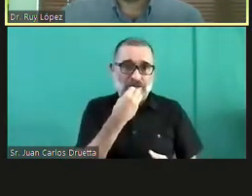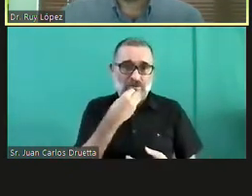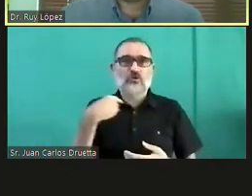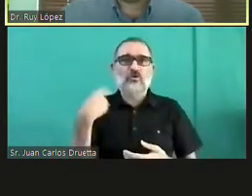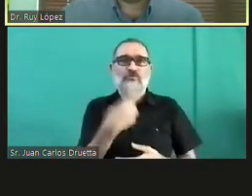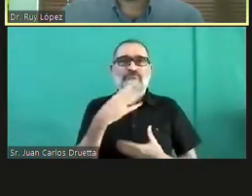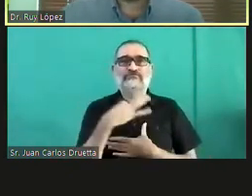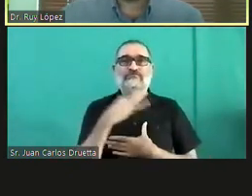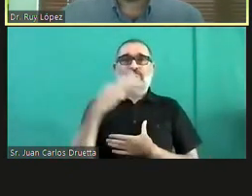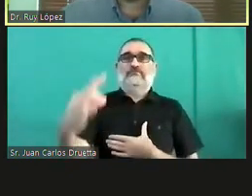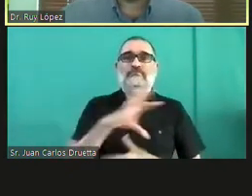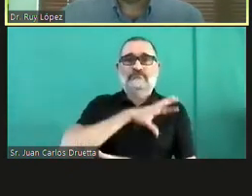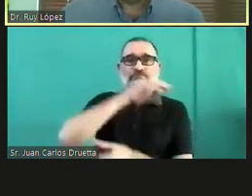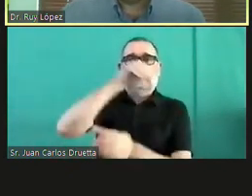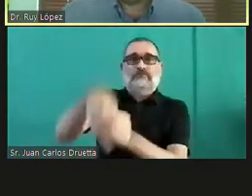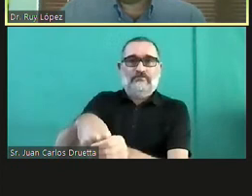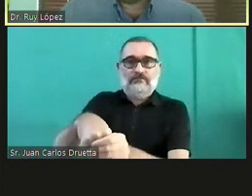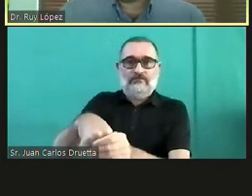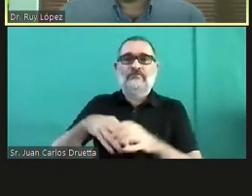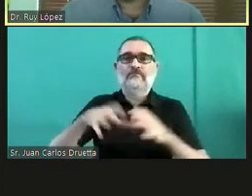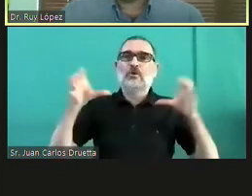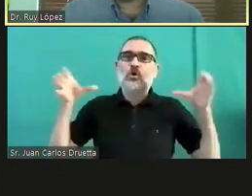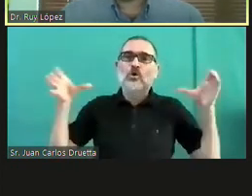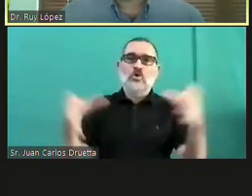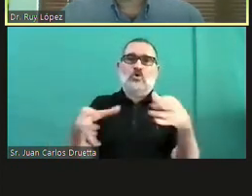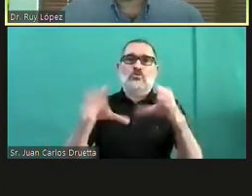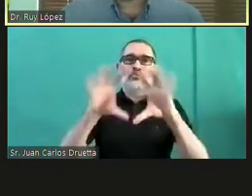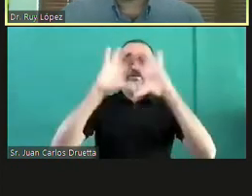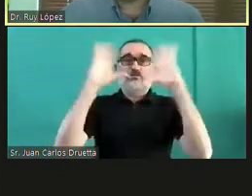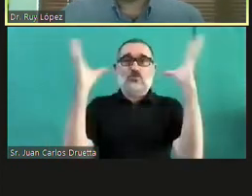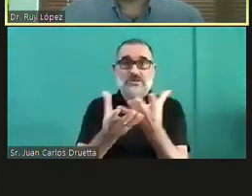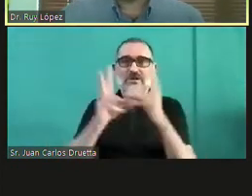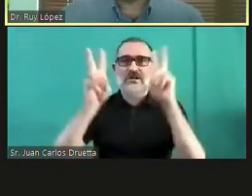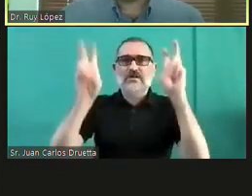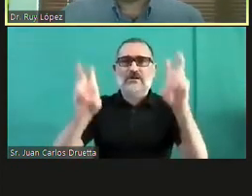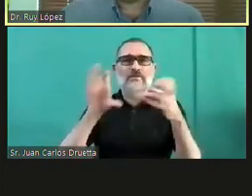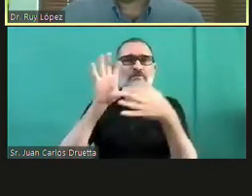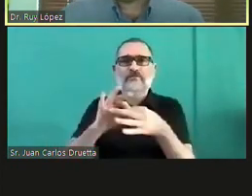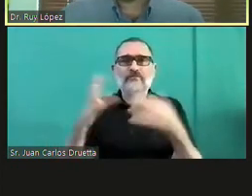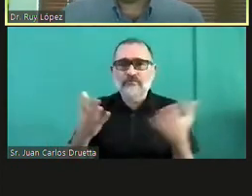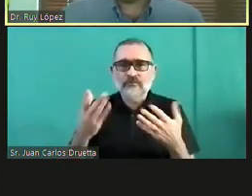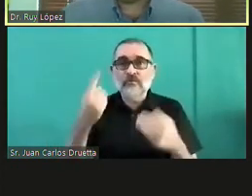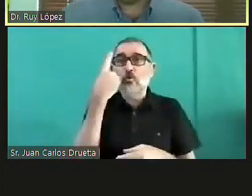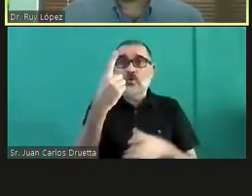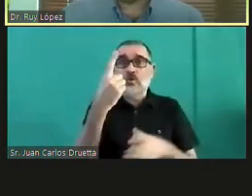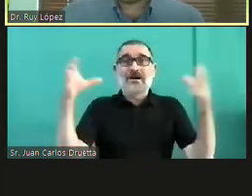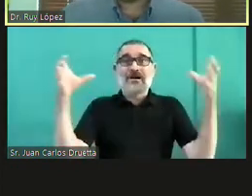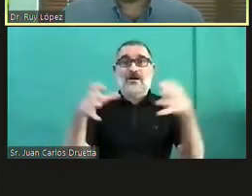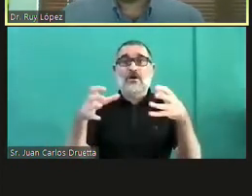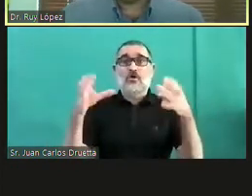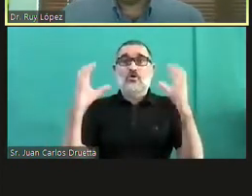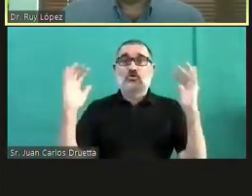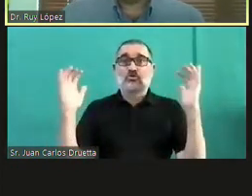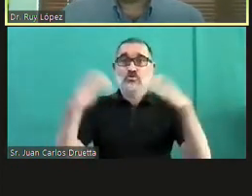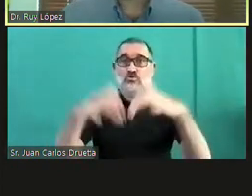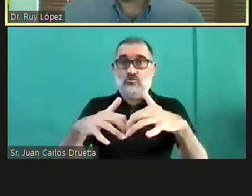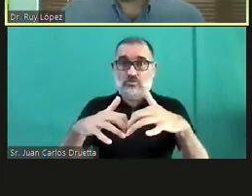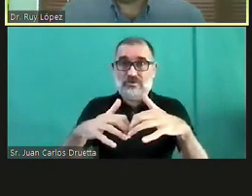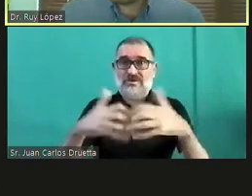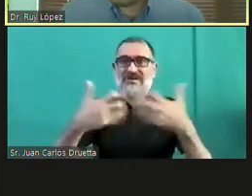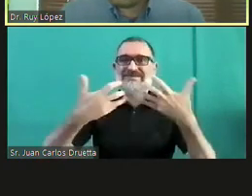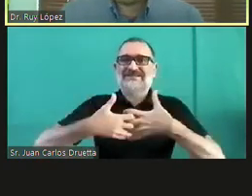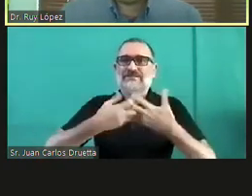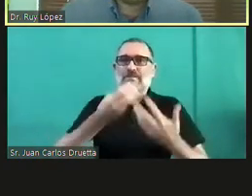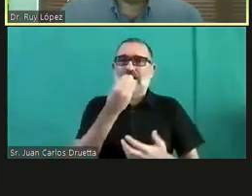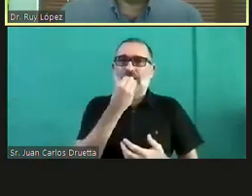sistema log agroalimentario e invitan también a la región de tener alianzas regionales concretas dado que